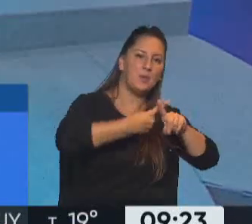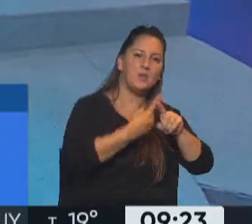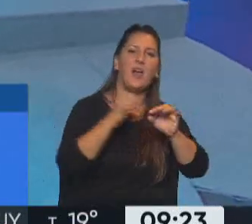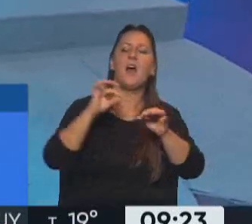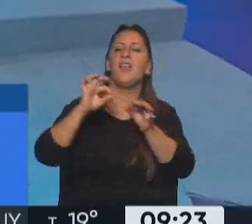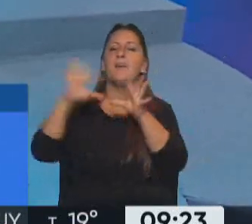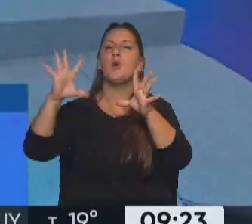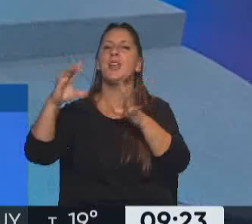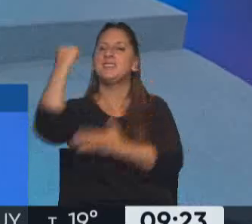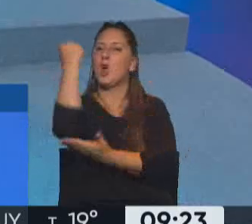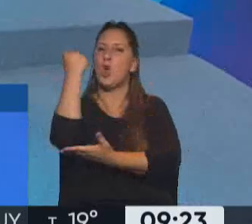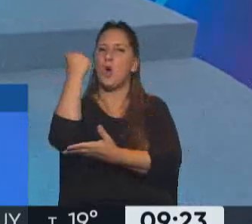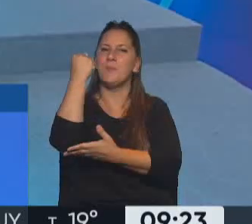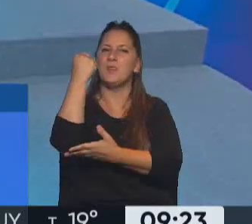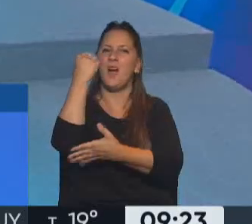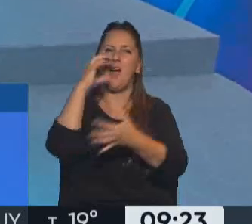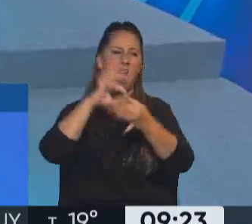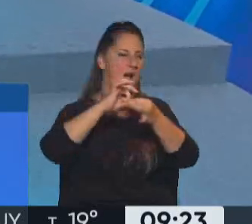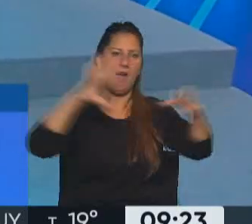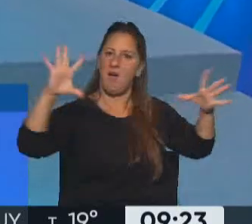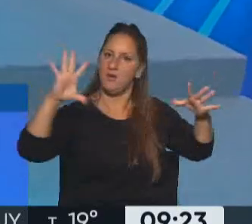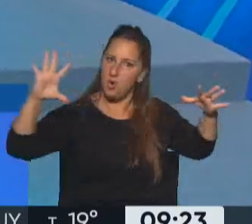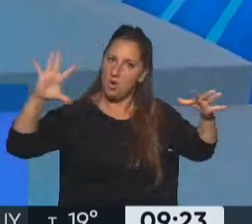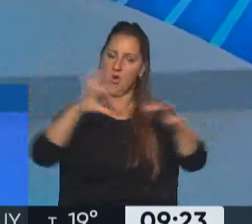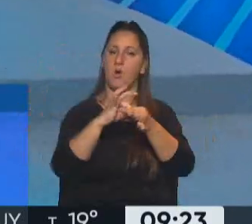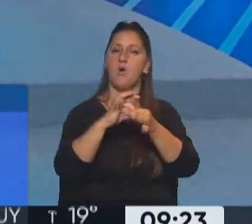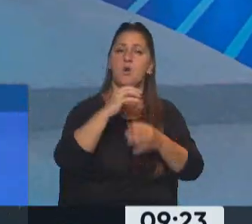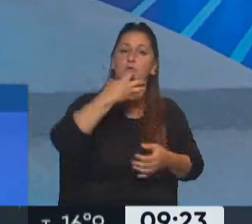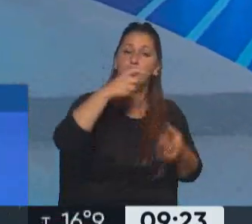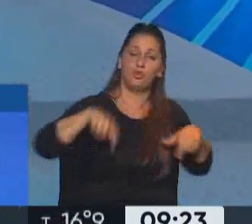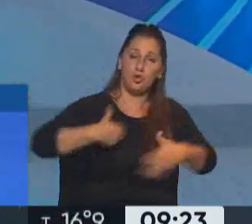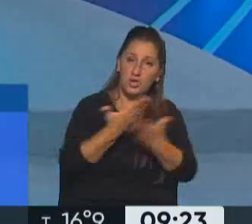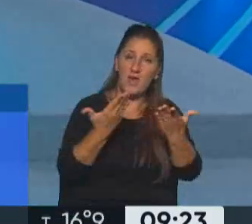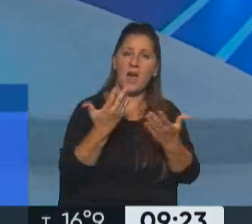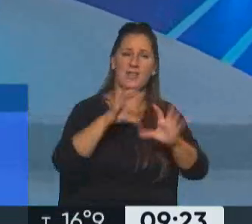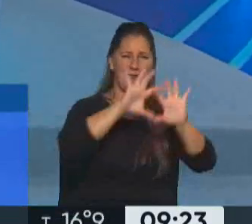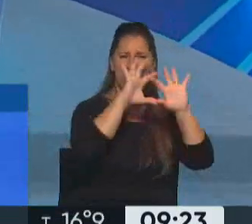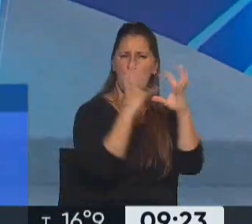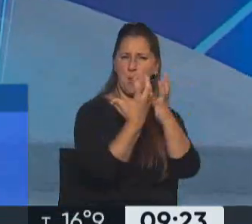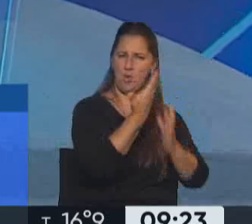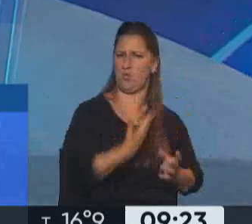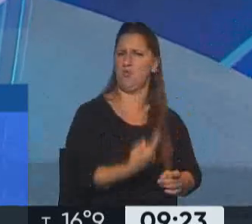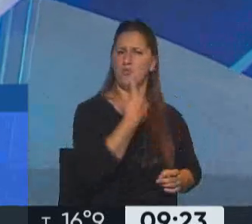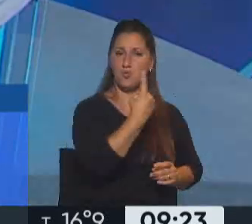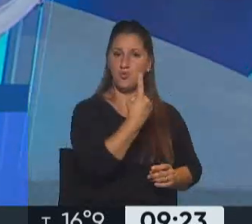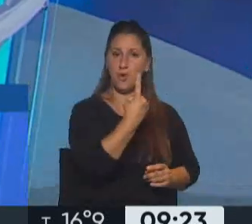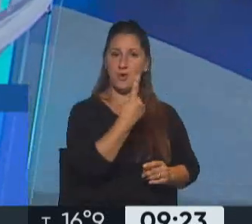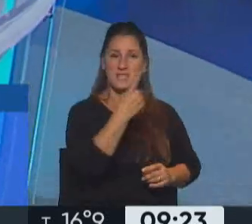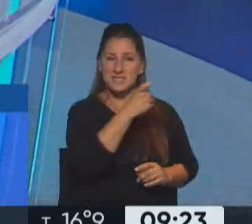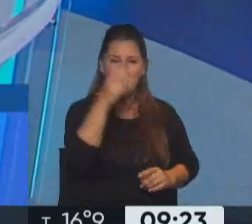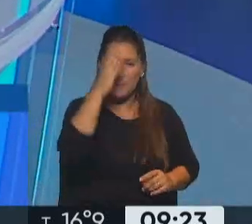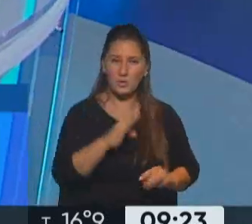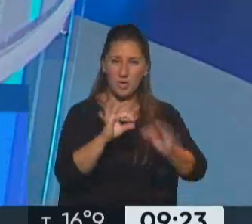democracia económica. Una ciudadanía o una sociedad que tiene poderes concentrados, que tiene monopolio, no está siendo totalmente, no